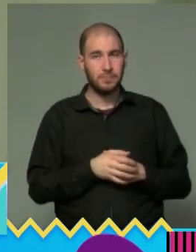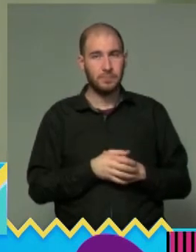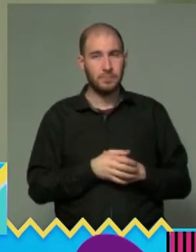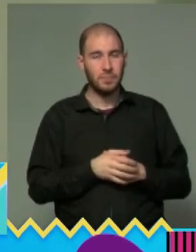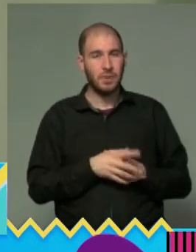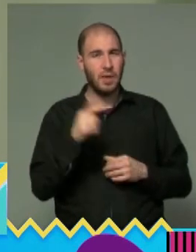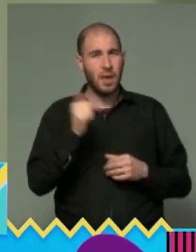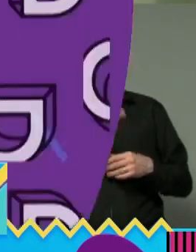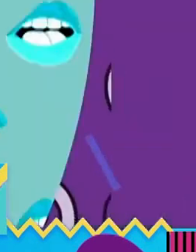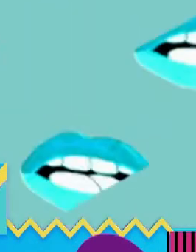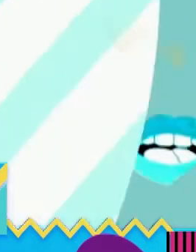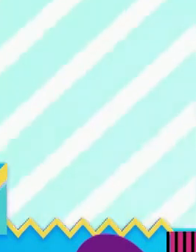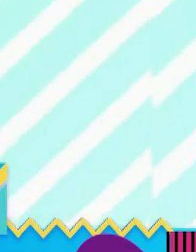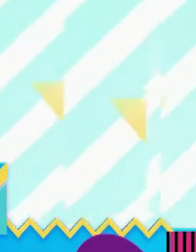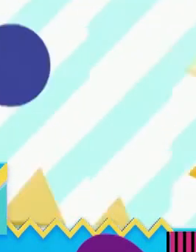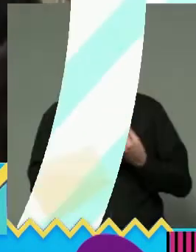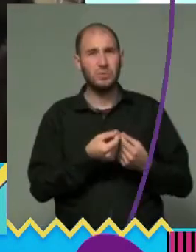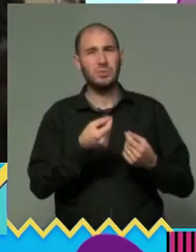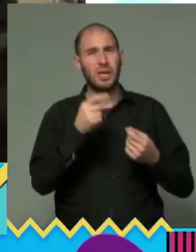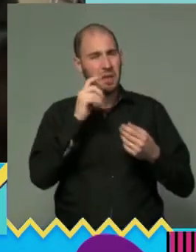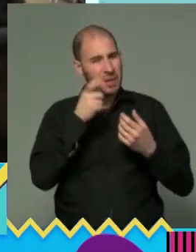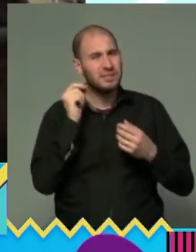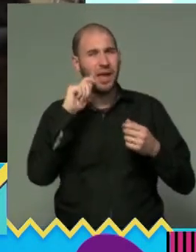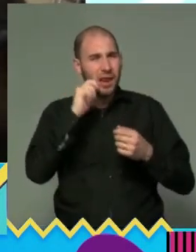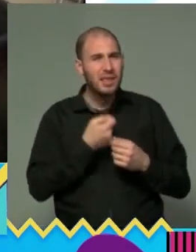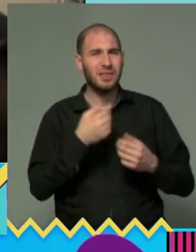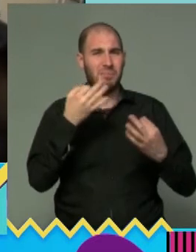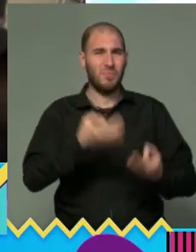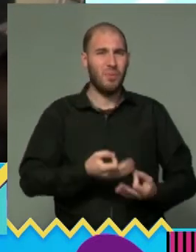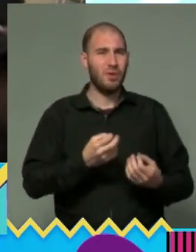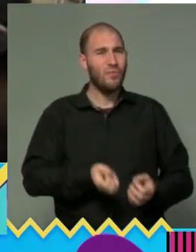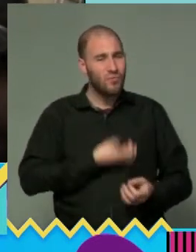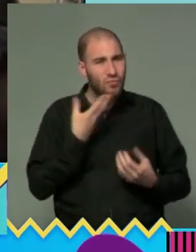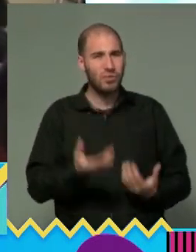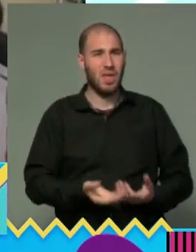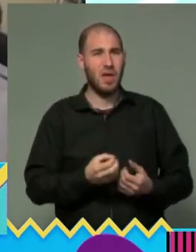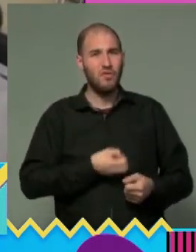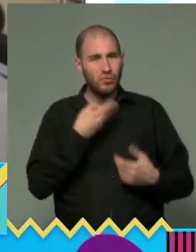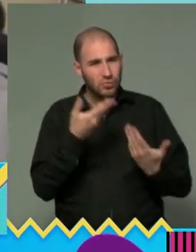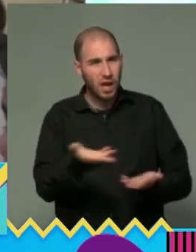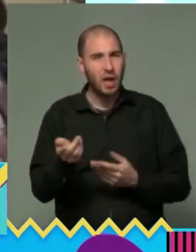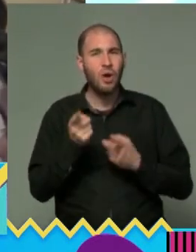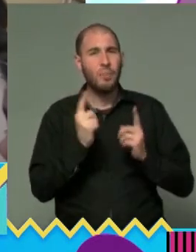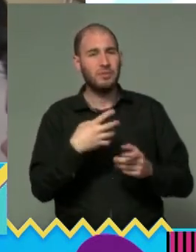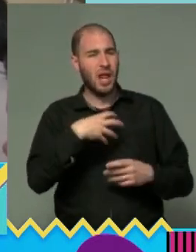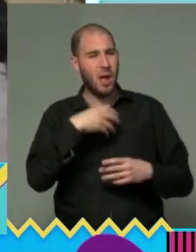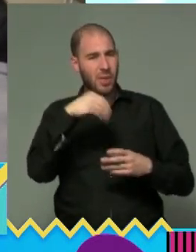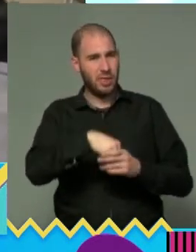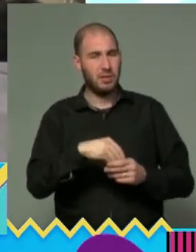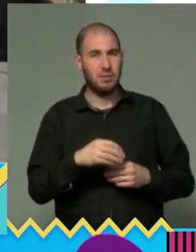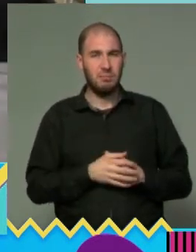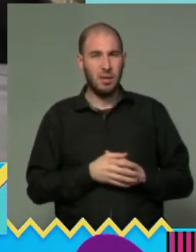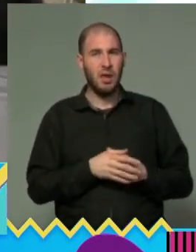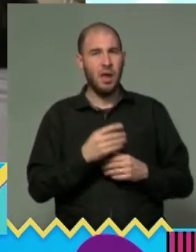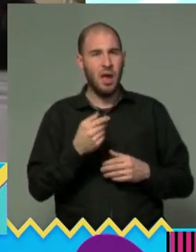hay una enorme cantidad de experiencias riquísimas y hermosas, increíbles y muy voluntariosas y voluntaristas de docentes en las aulas. Y